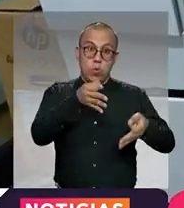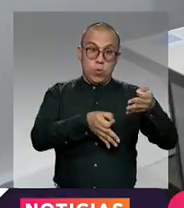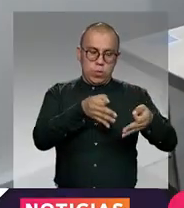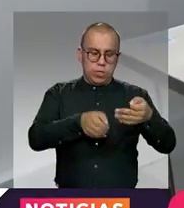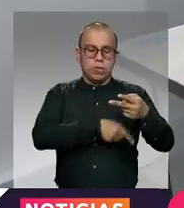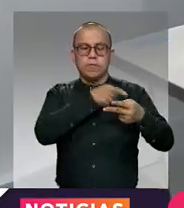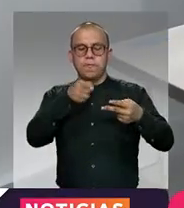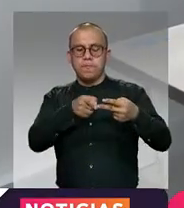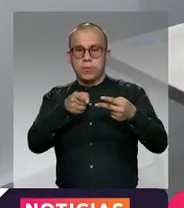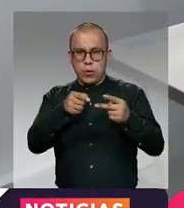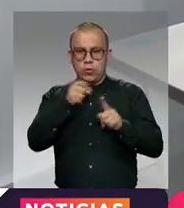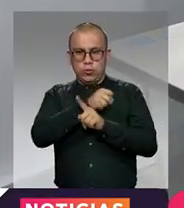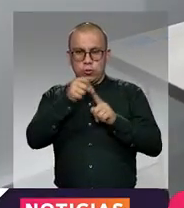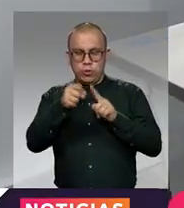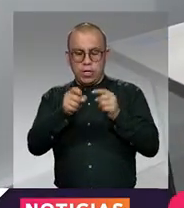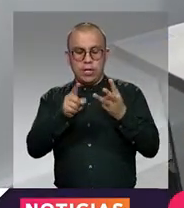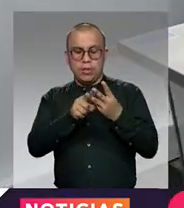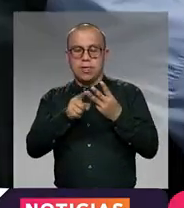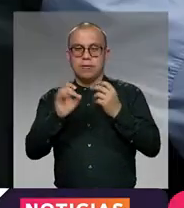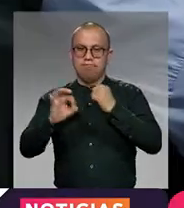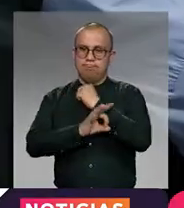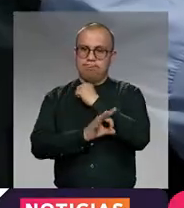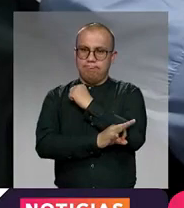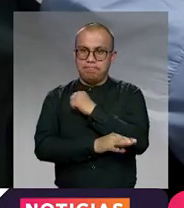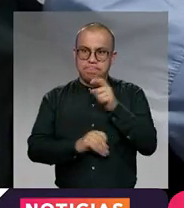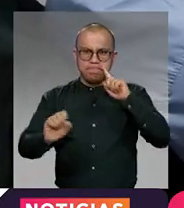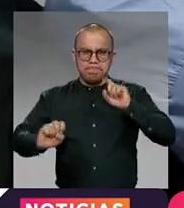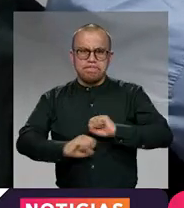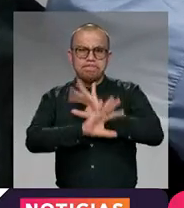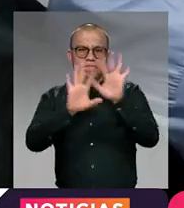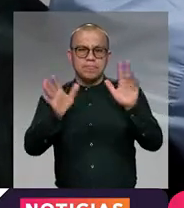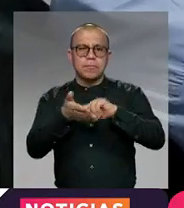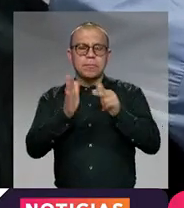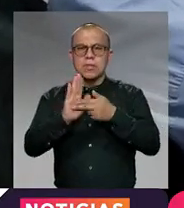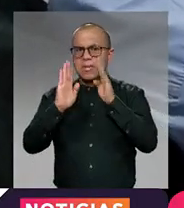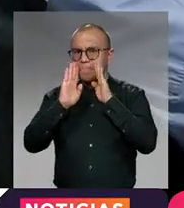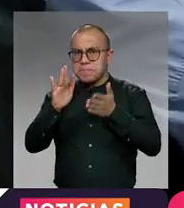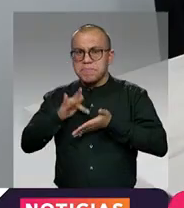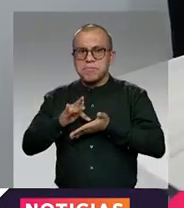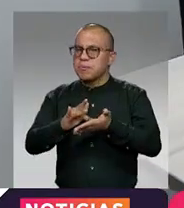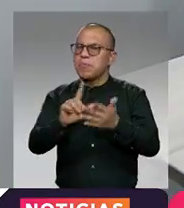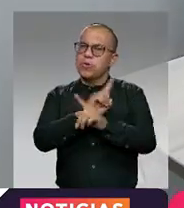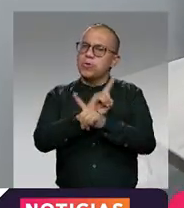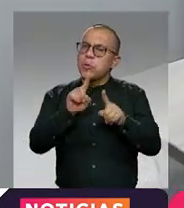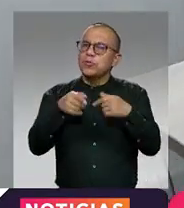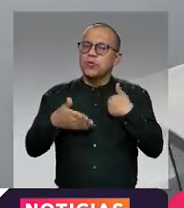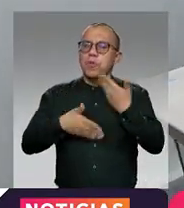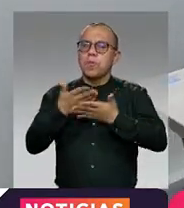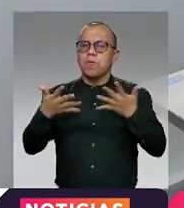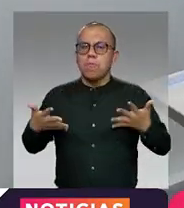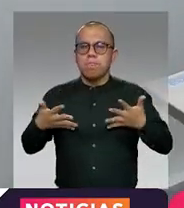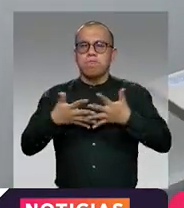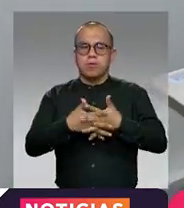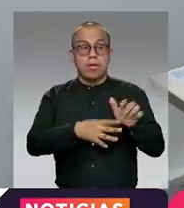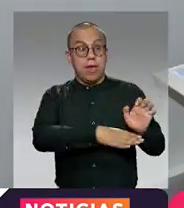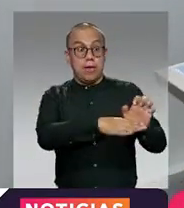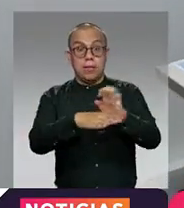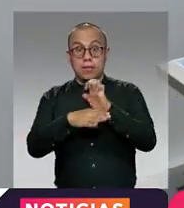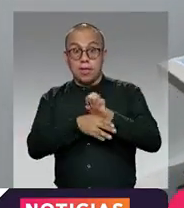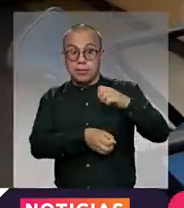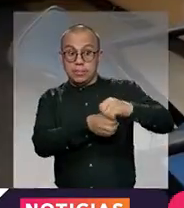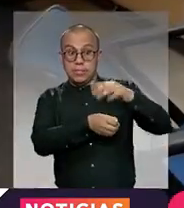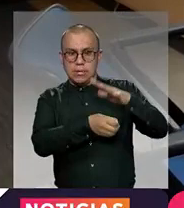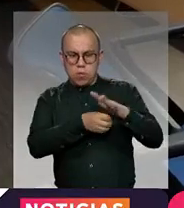área penal, la social y la psicológica. Ellos aclaran que no es una atención permanente, sino más bien una articulación con entidades del